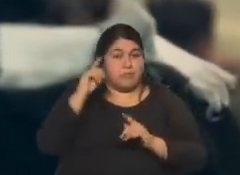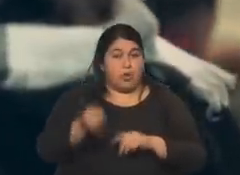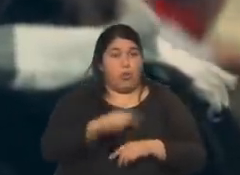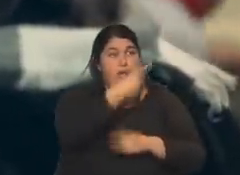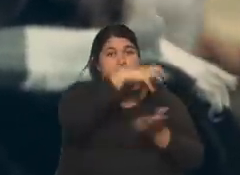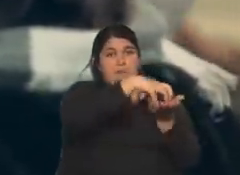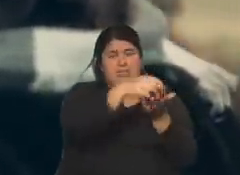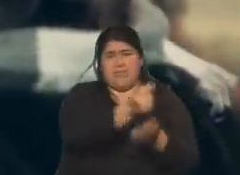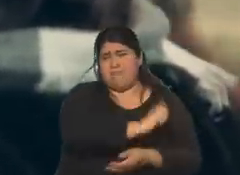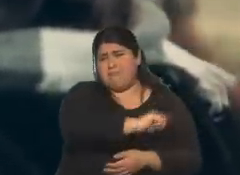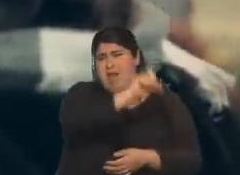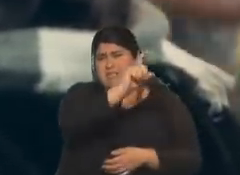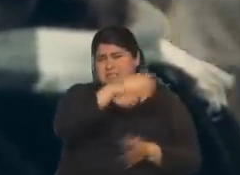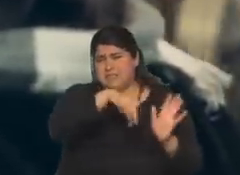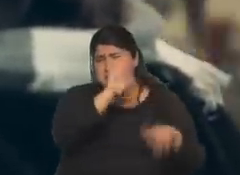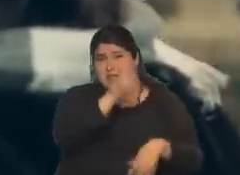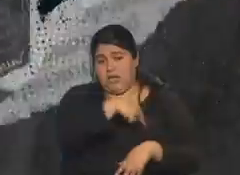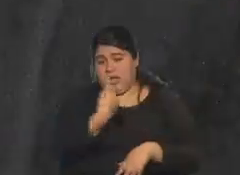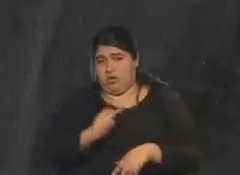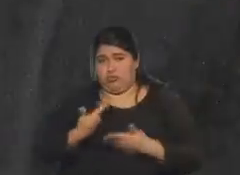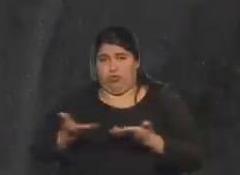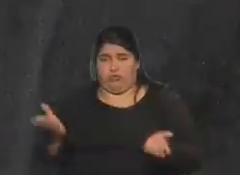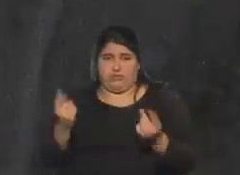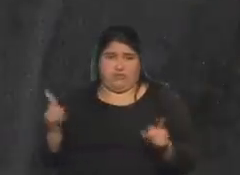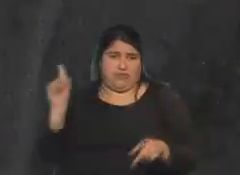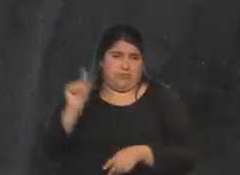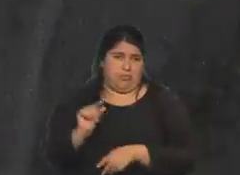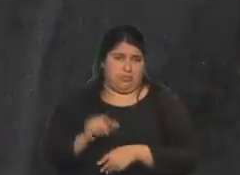estando muy arriba de lo que nosotros le ofrecemos.